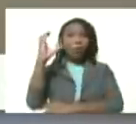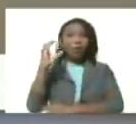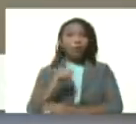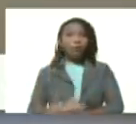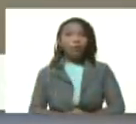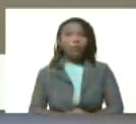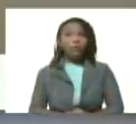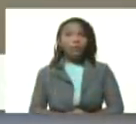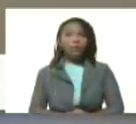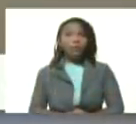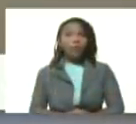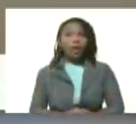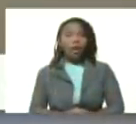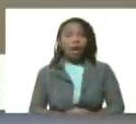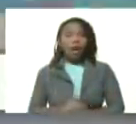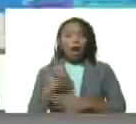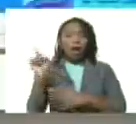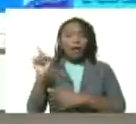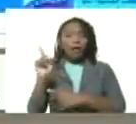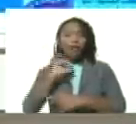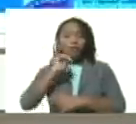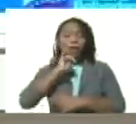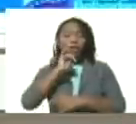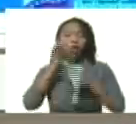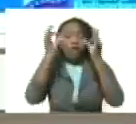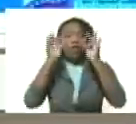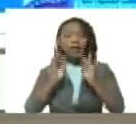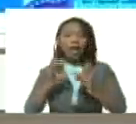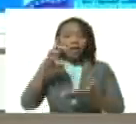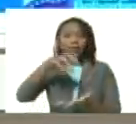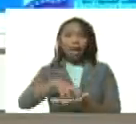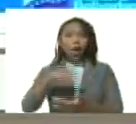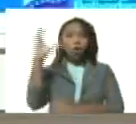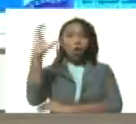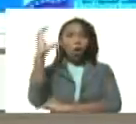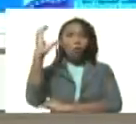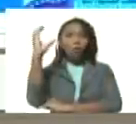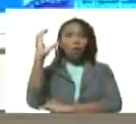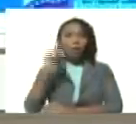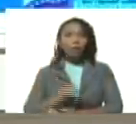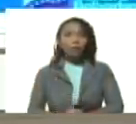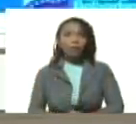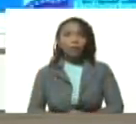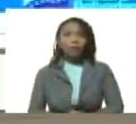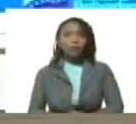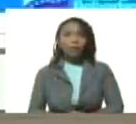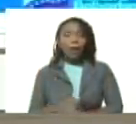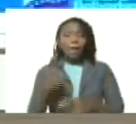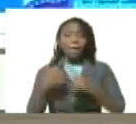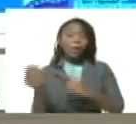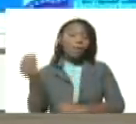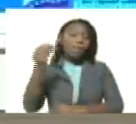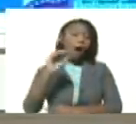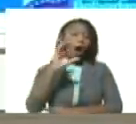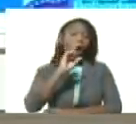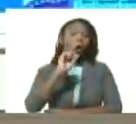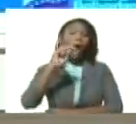fuente oficial del Estado colombiano. Pero además, la ONG